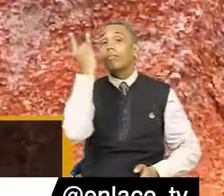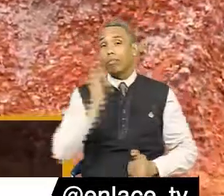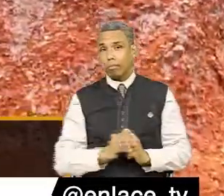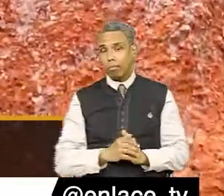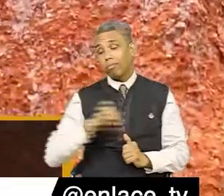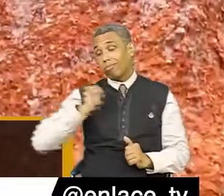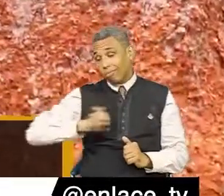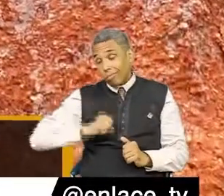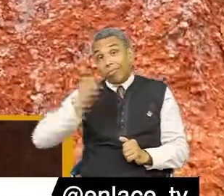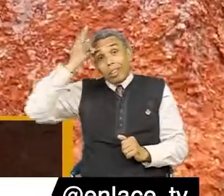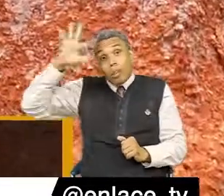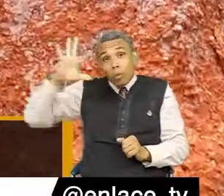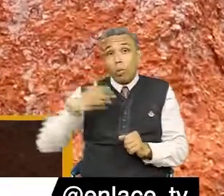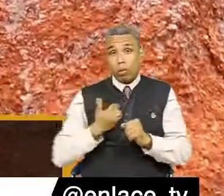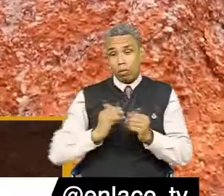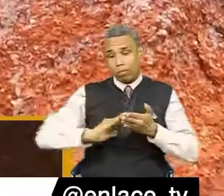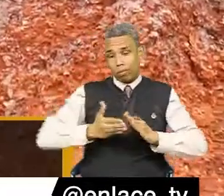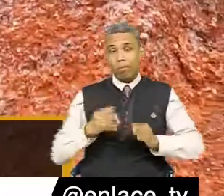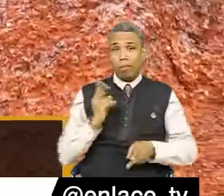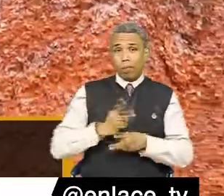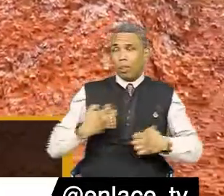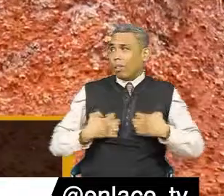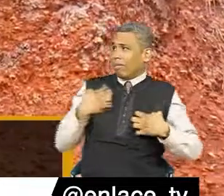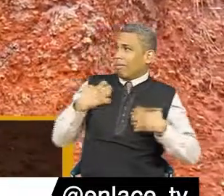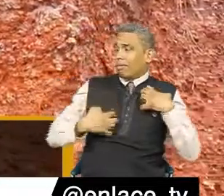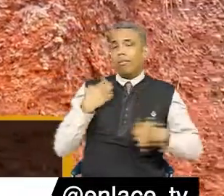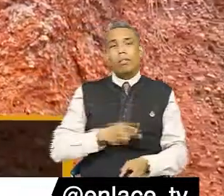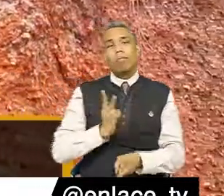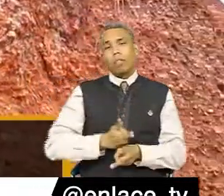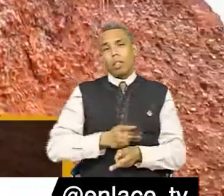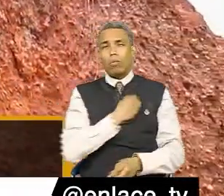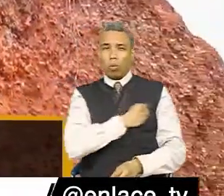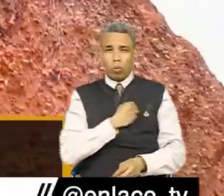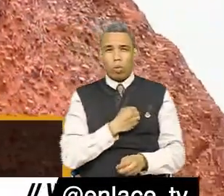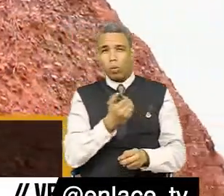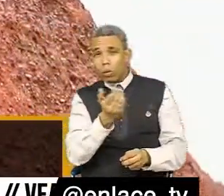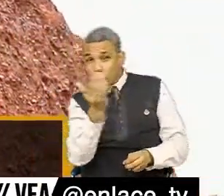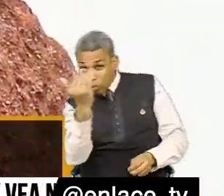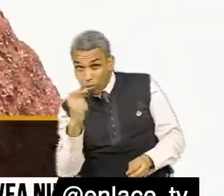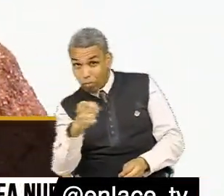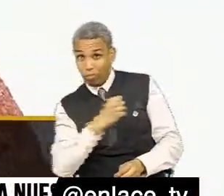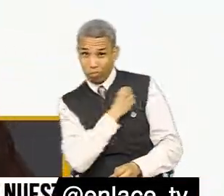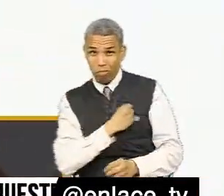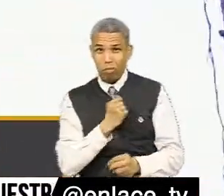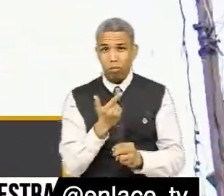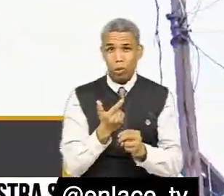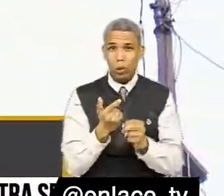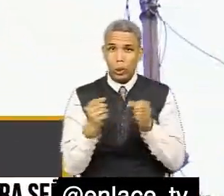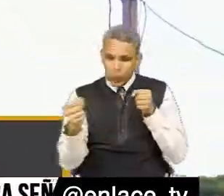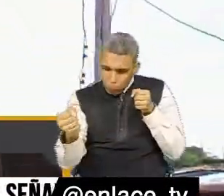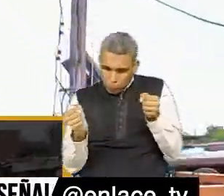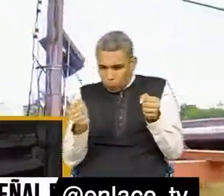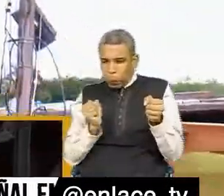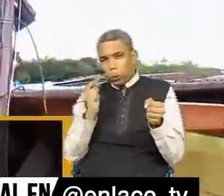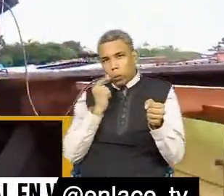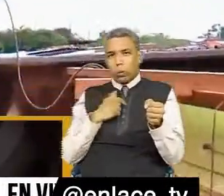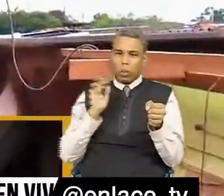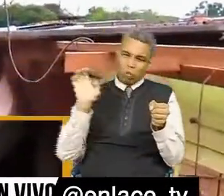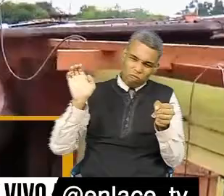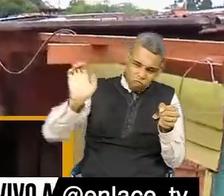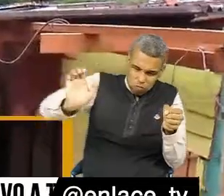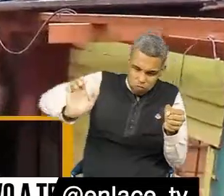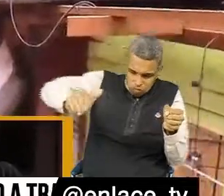termine de caer entonces por favor a la policía competente que nos colabore para terminar de tumbar toda la peña bueno pues para hola a todos los